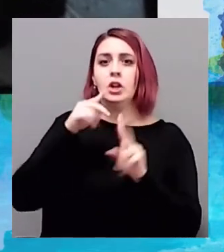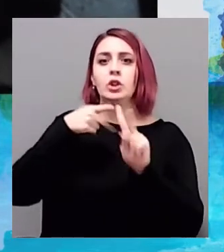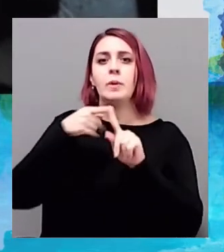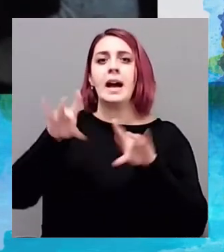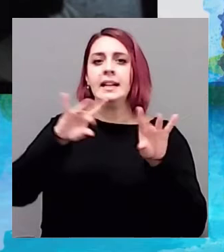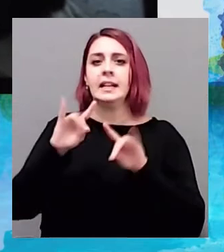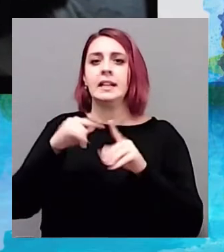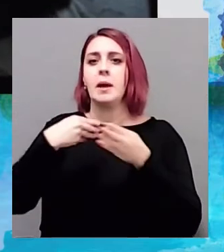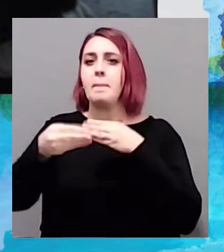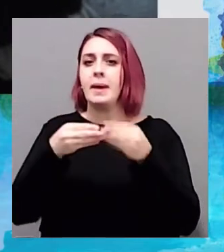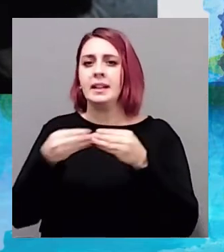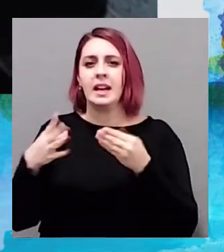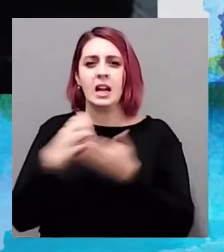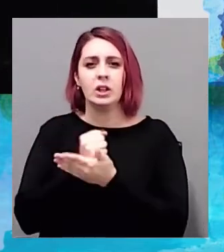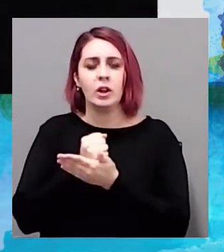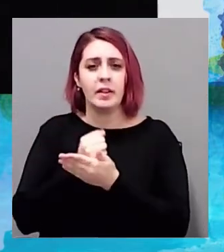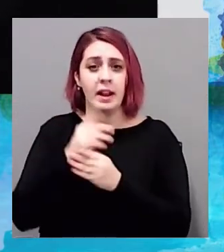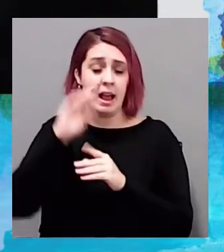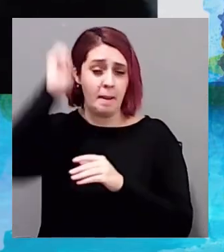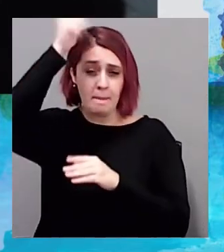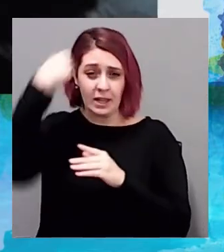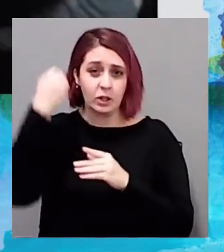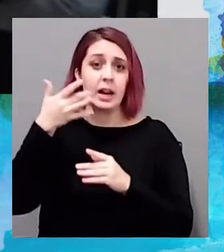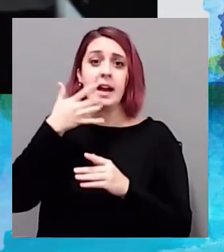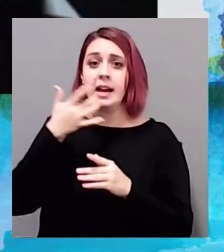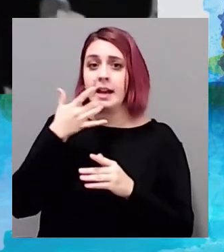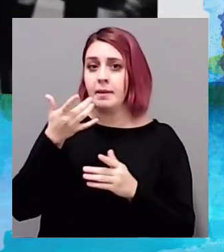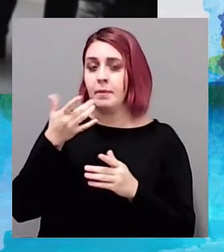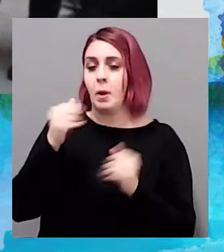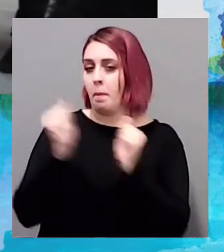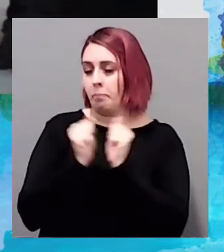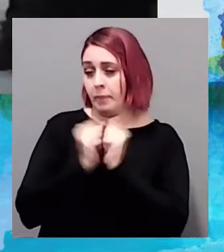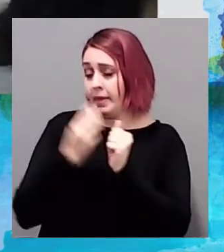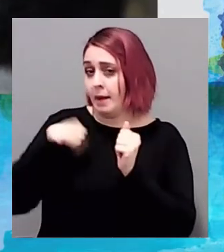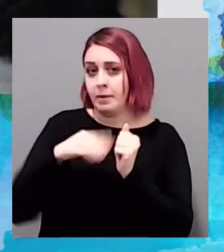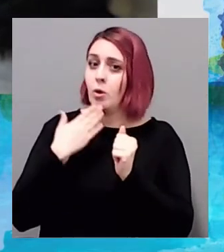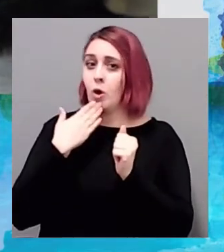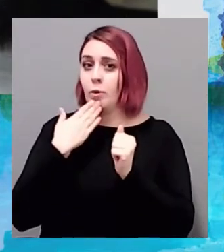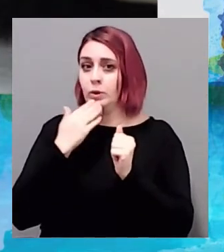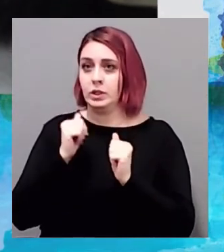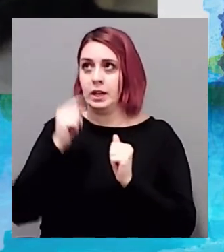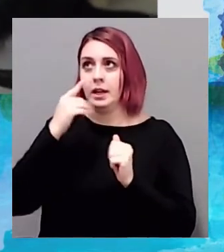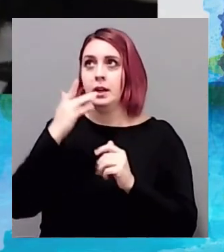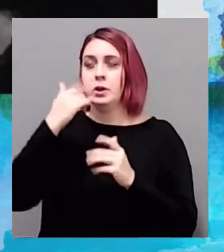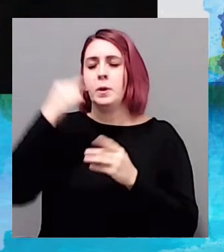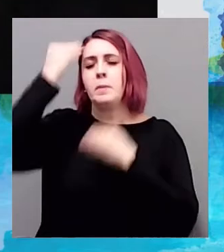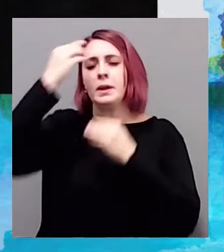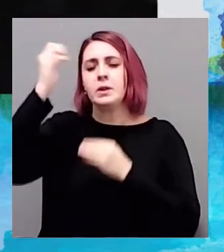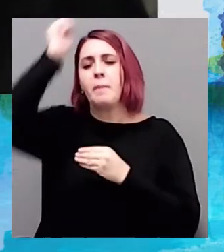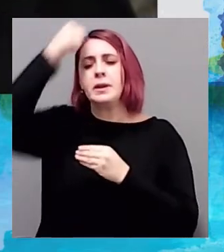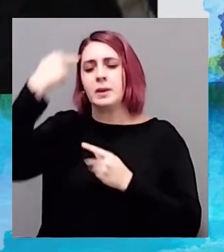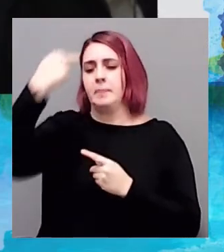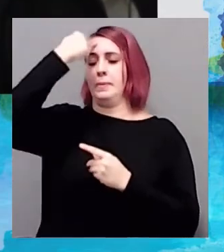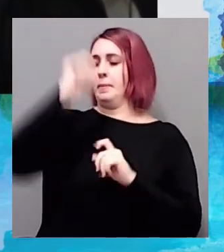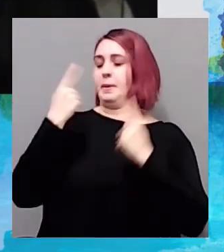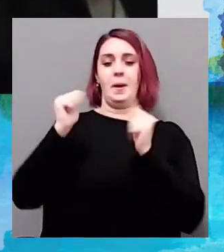materiales de la prehistoria, como son la piedra, ¿no? La piedra es como lo primero que nos imaginamos del hombre prehistórico.